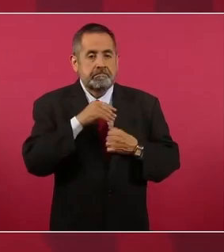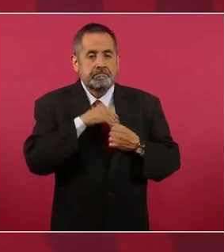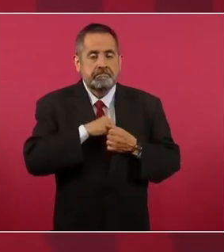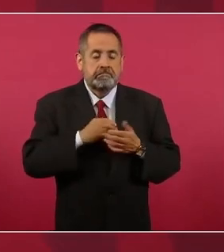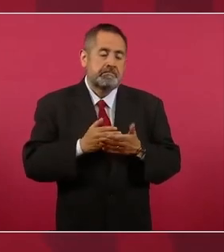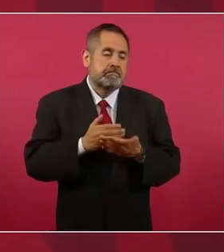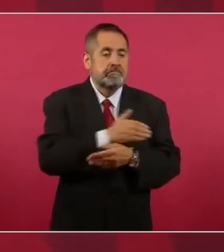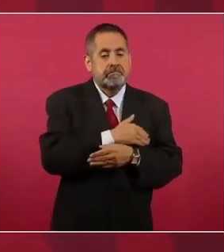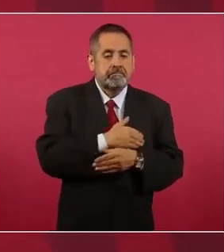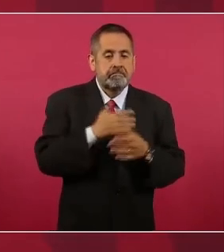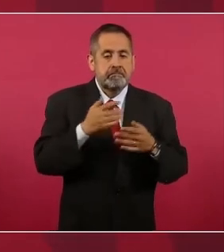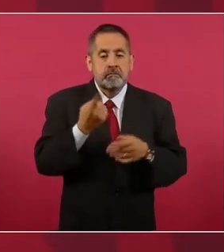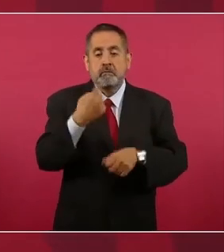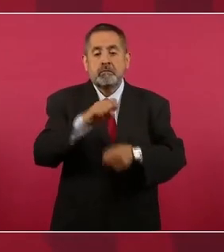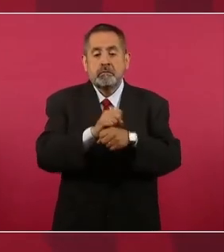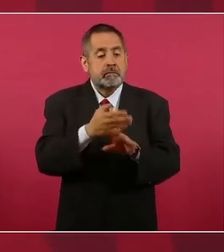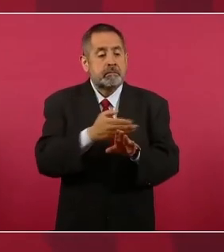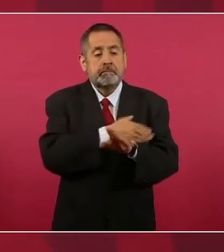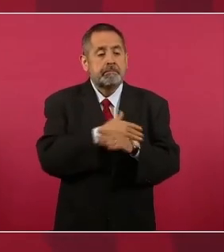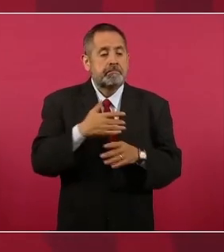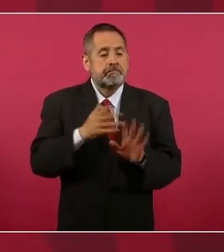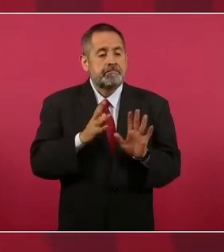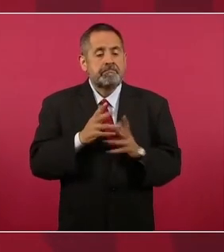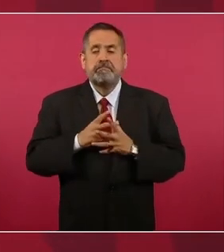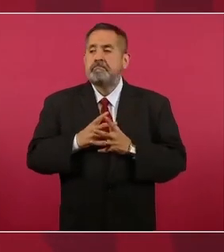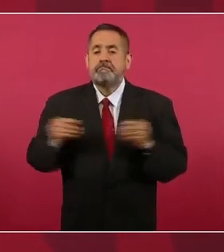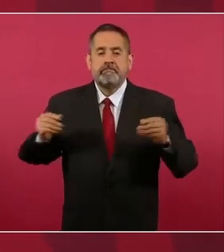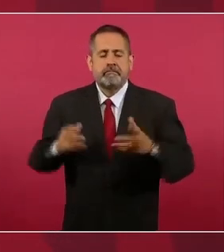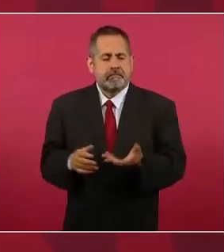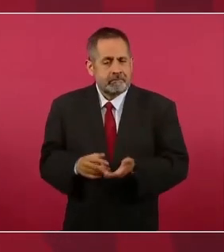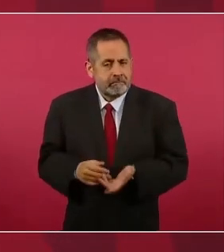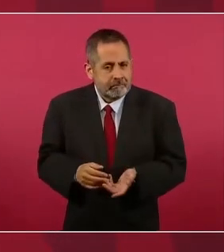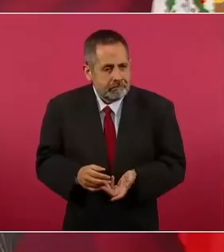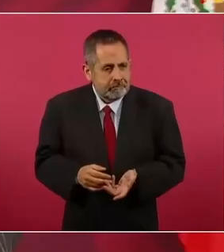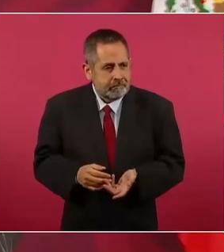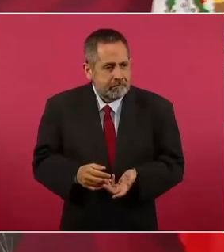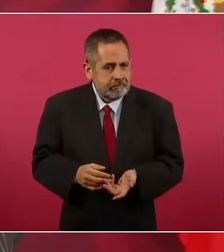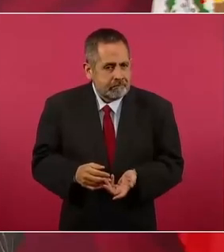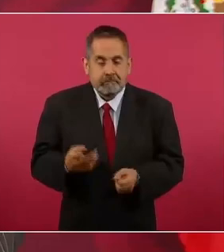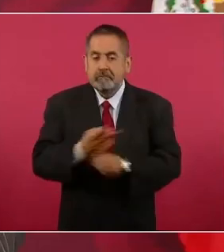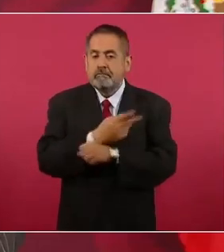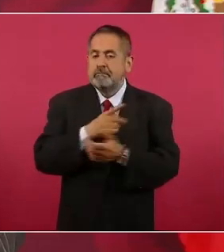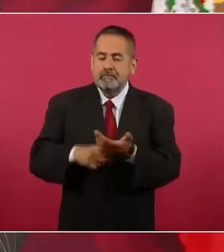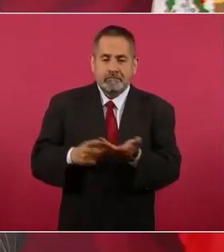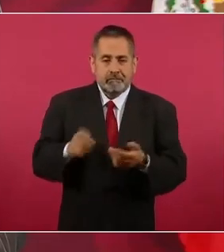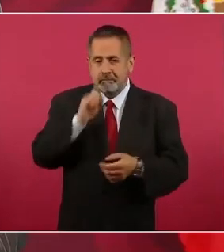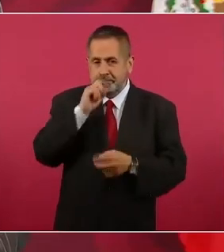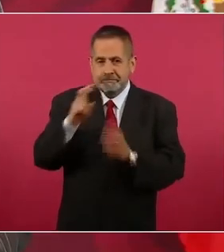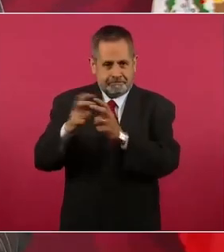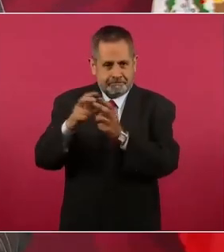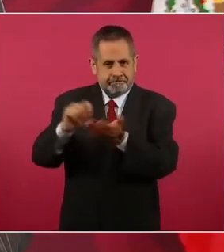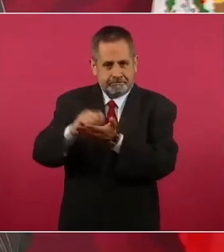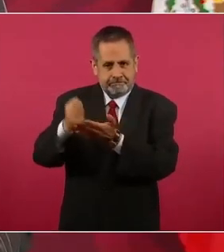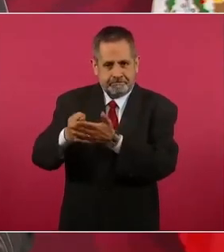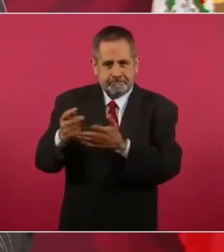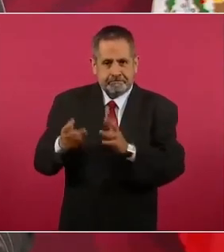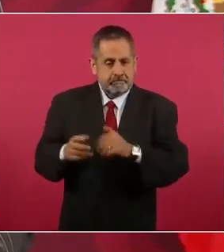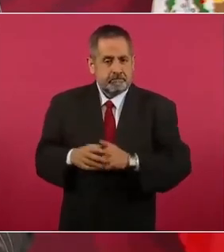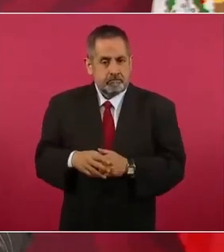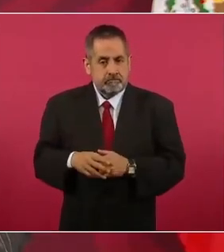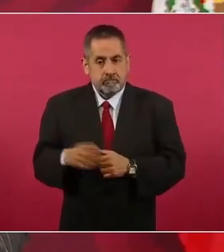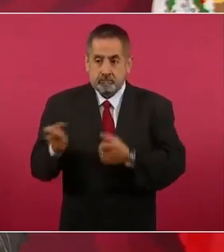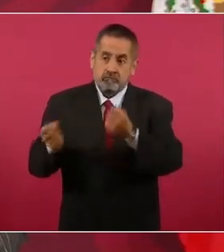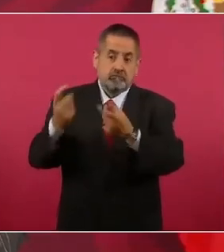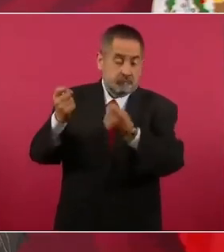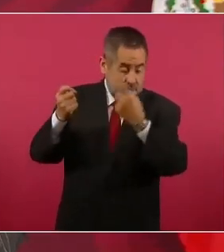Una semana antes de la elección, me acuerdo en Tamaulipas, la verdad,